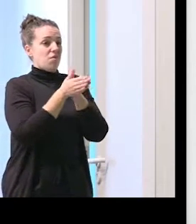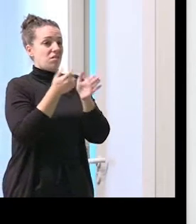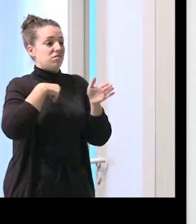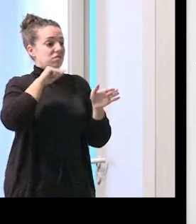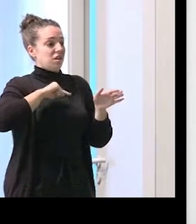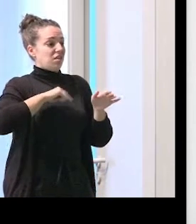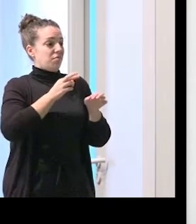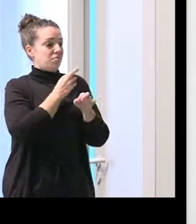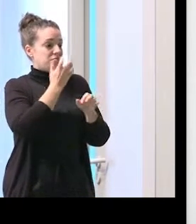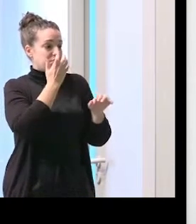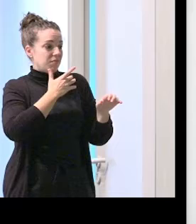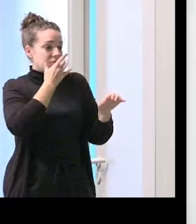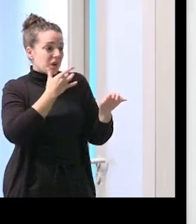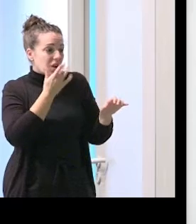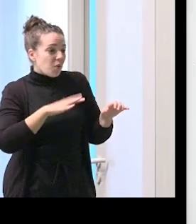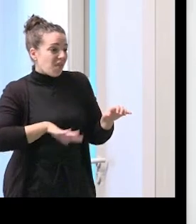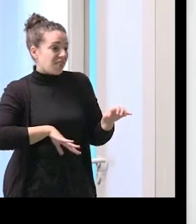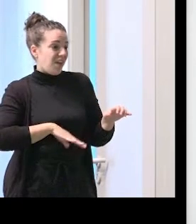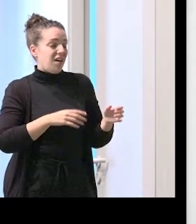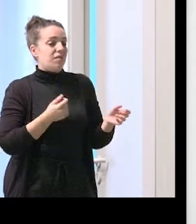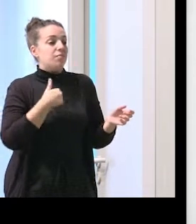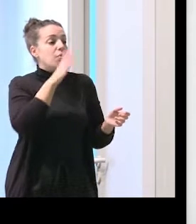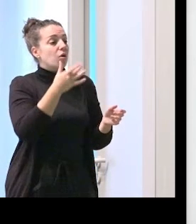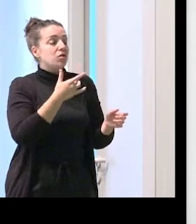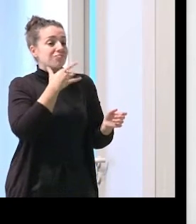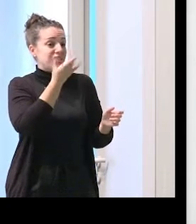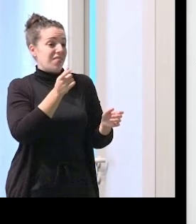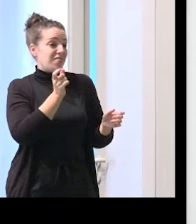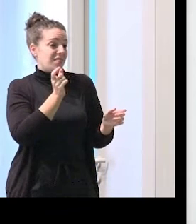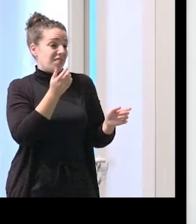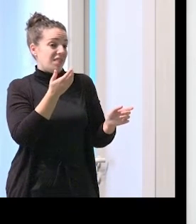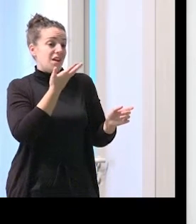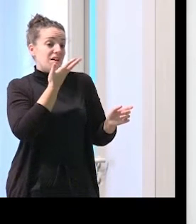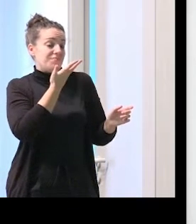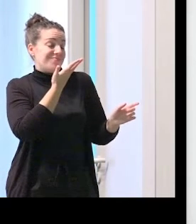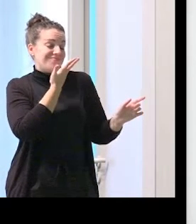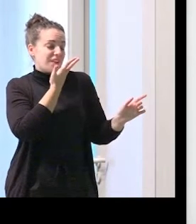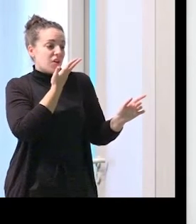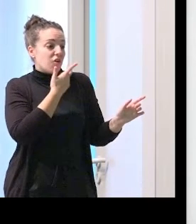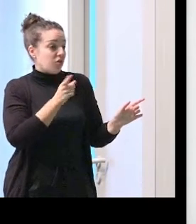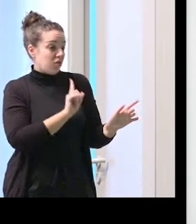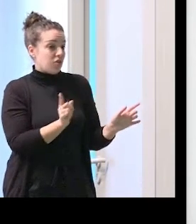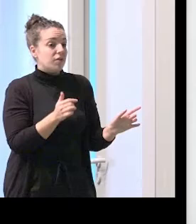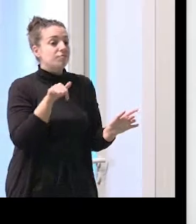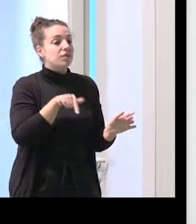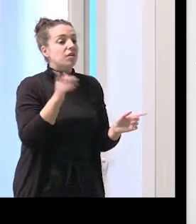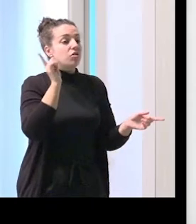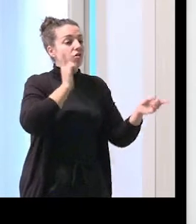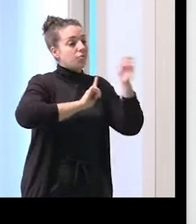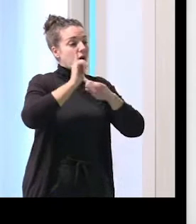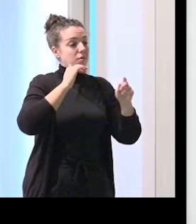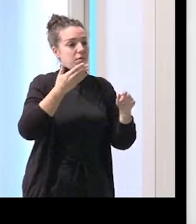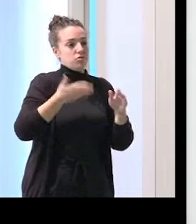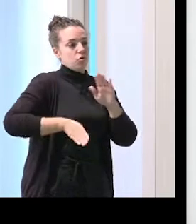los bilaterales, pero estos pasan como desconocidos. Este tipo de trastornos emocionales continúan en la edad adulta. Al